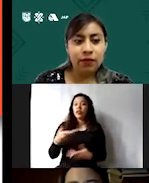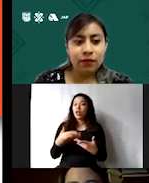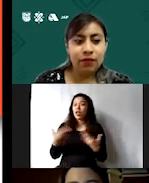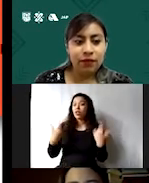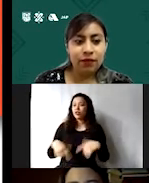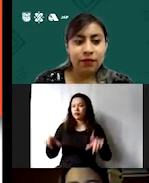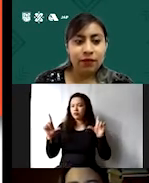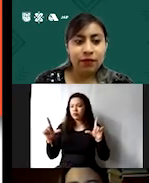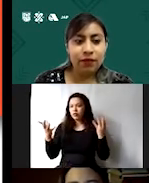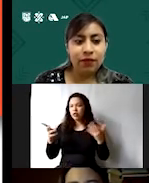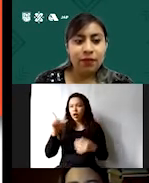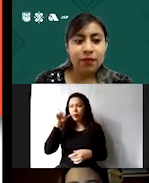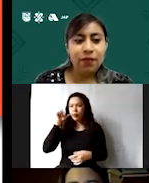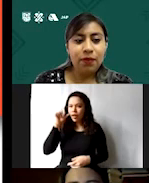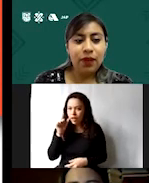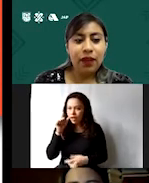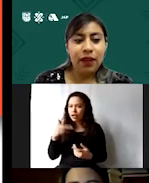es mañana políticas públicas.